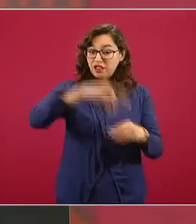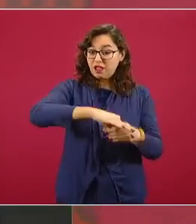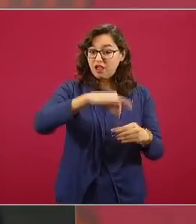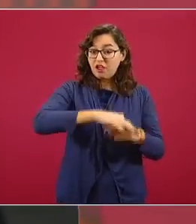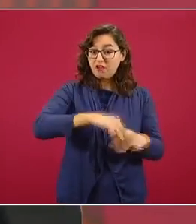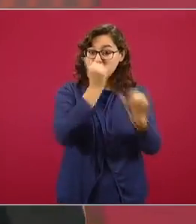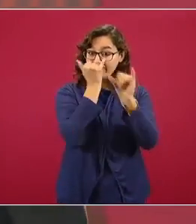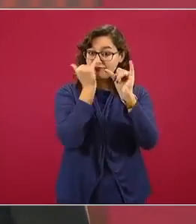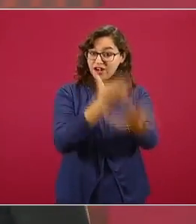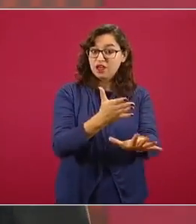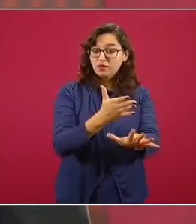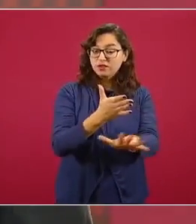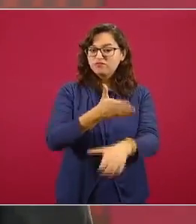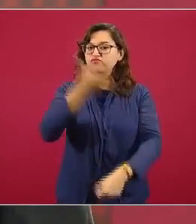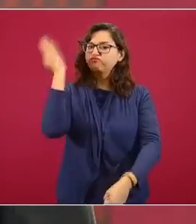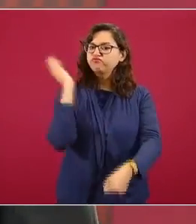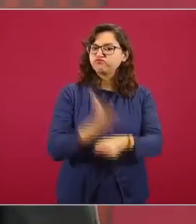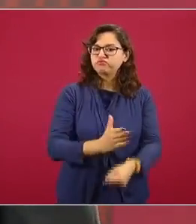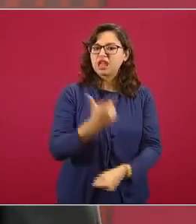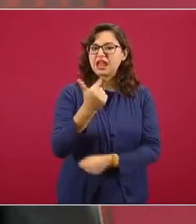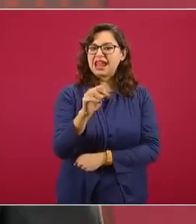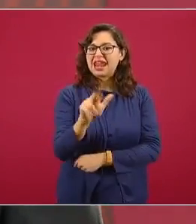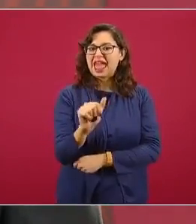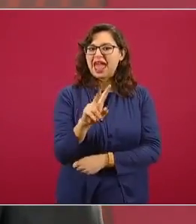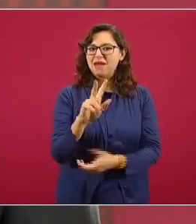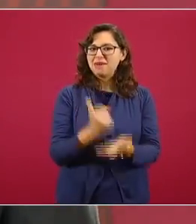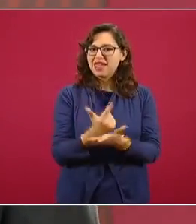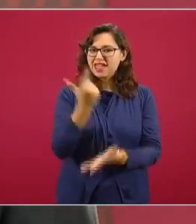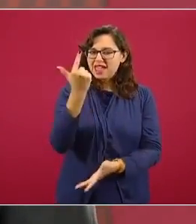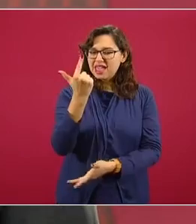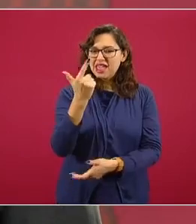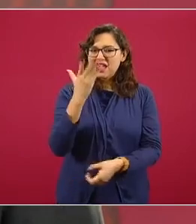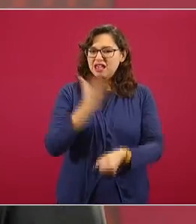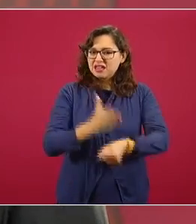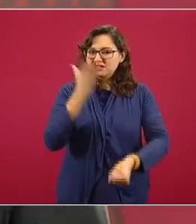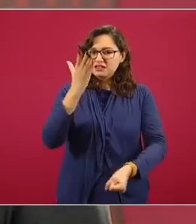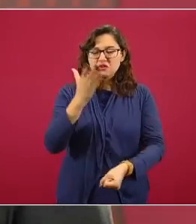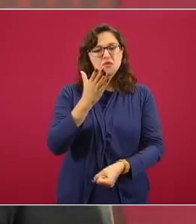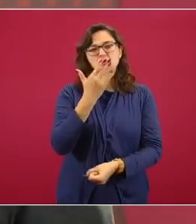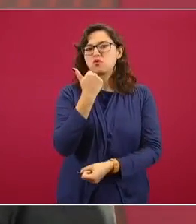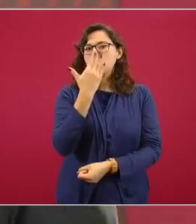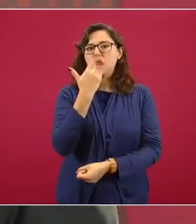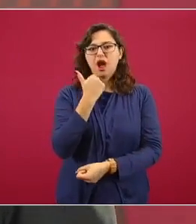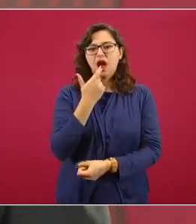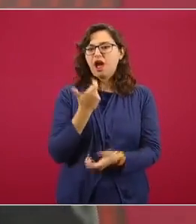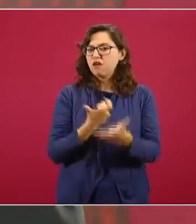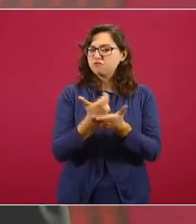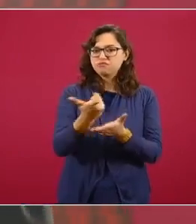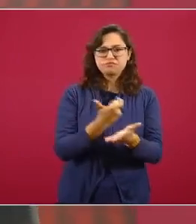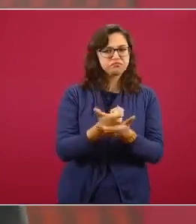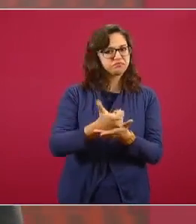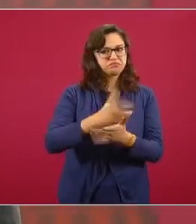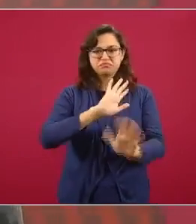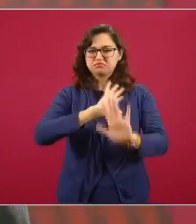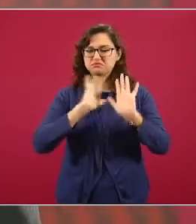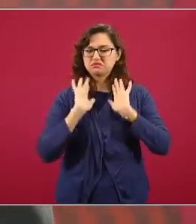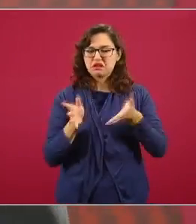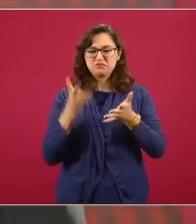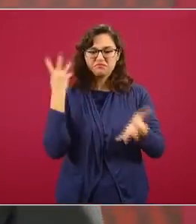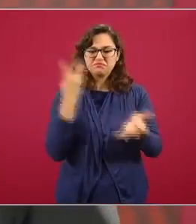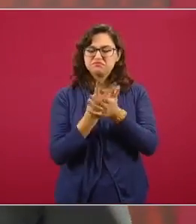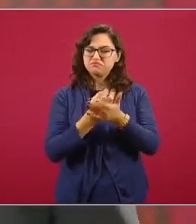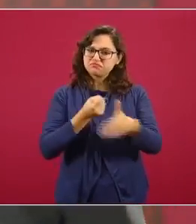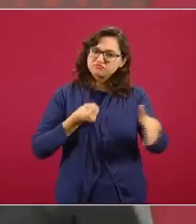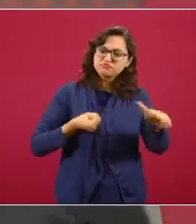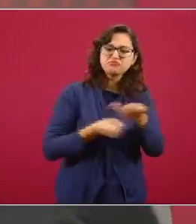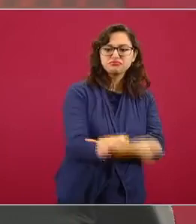un fraude va a la cárcel sin derecho a fianza. Y existe